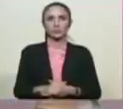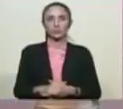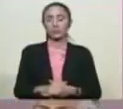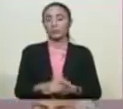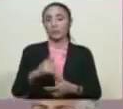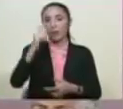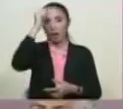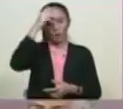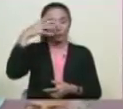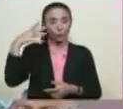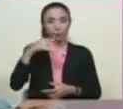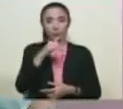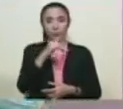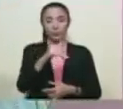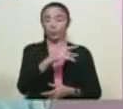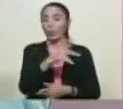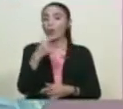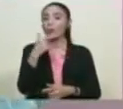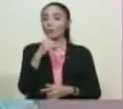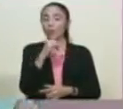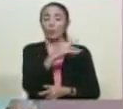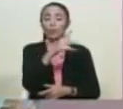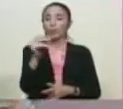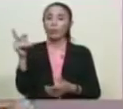Donald Trump ha anunciado que no va,